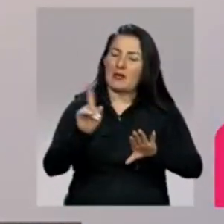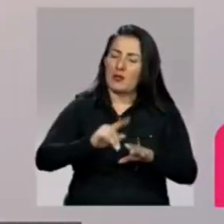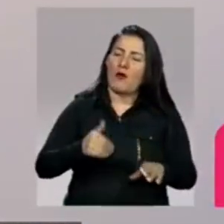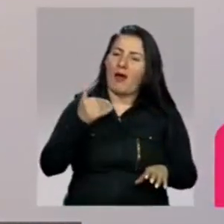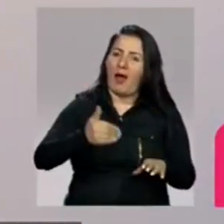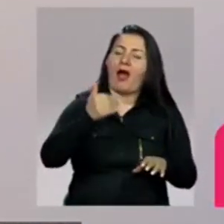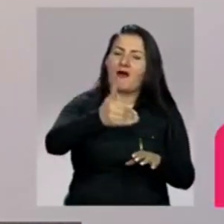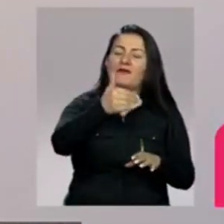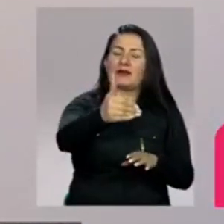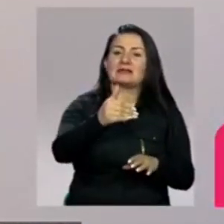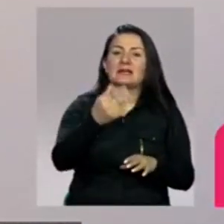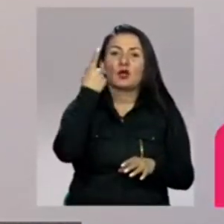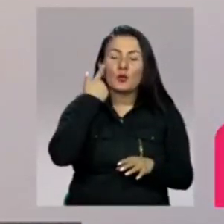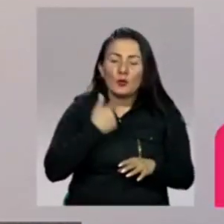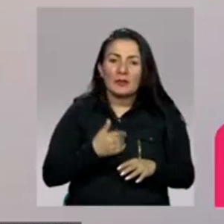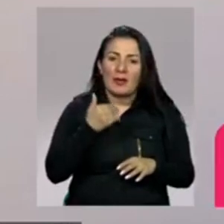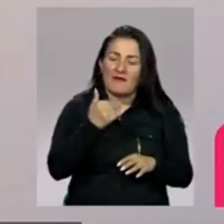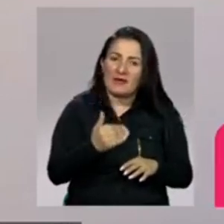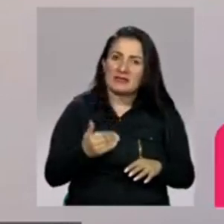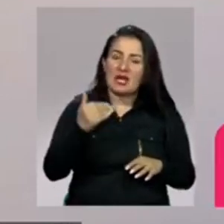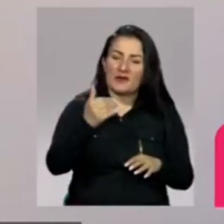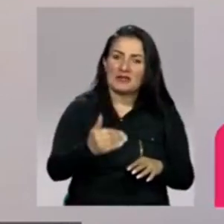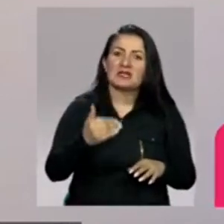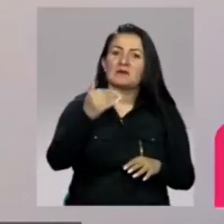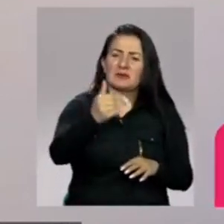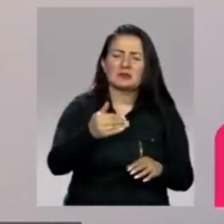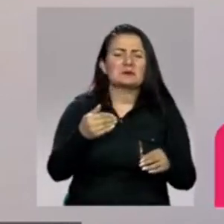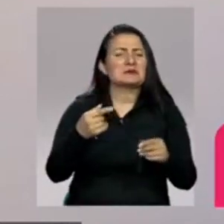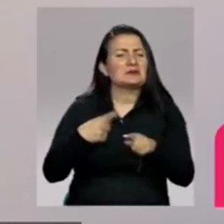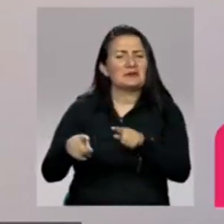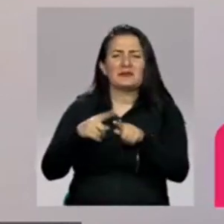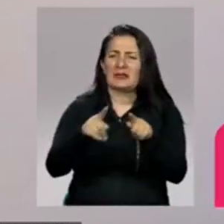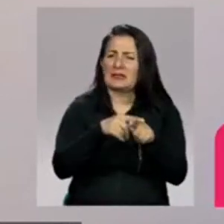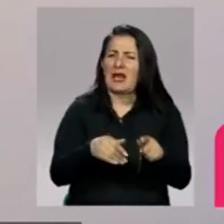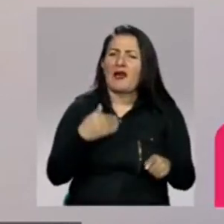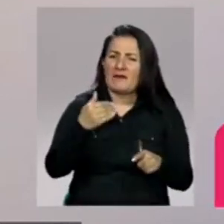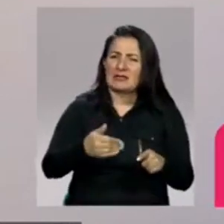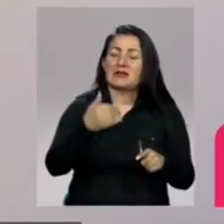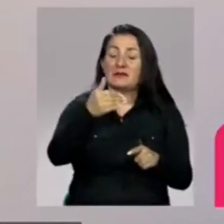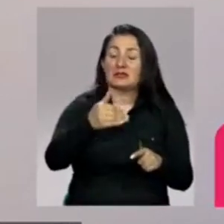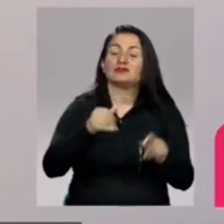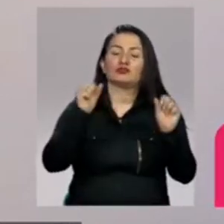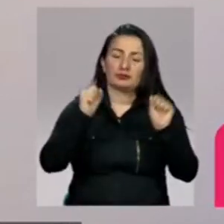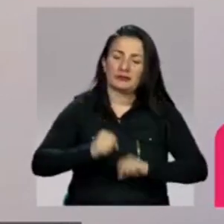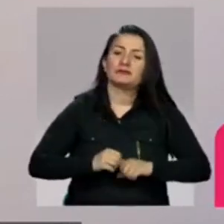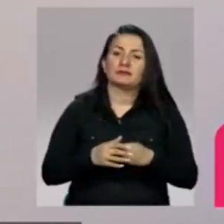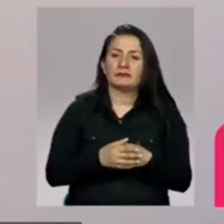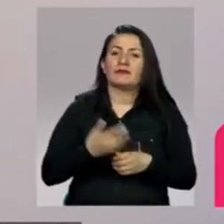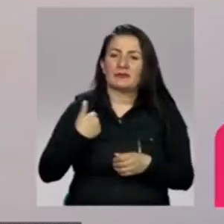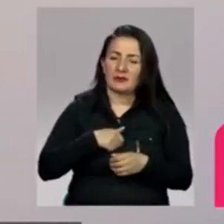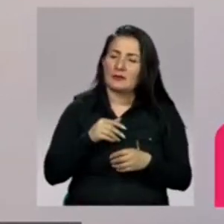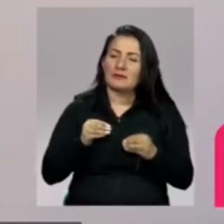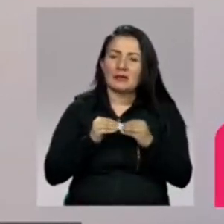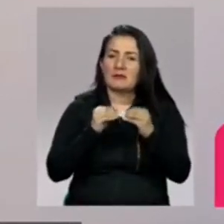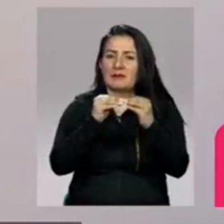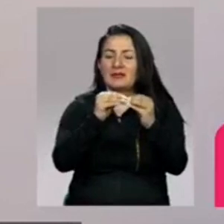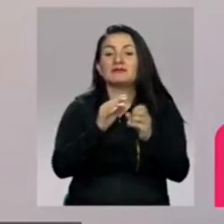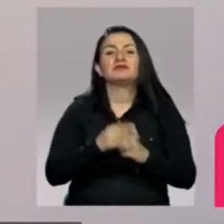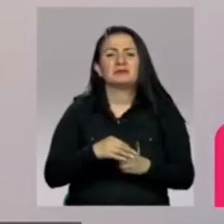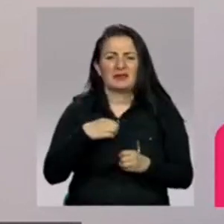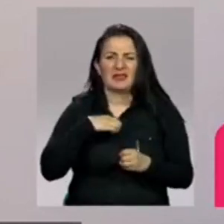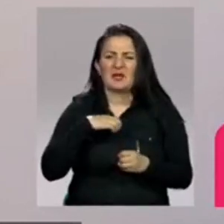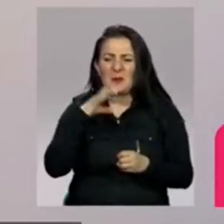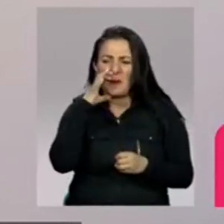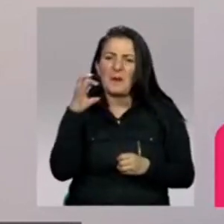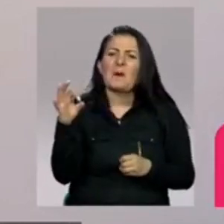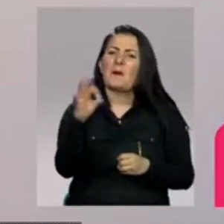un milímetro por día basta, y así hemos avanzado muchos kilómetros que nos faltan todavía un montón, sí, pero cada vez somos más mujeres y también muchos